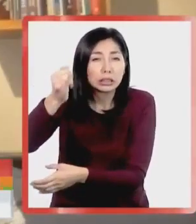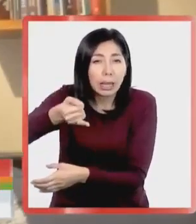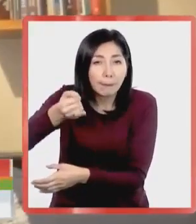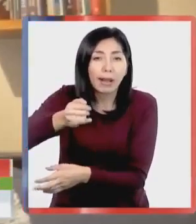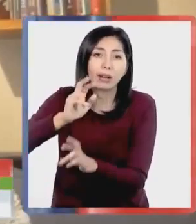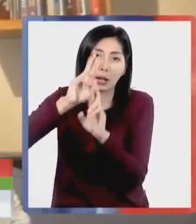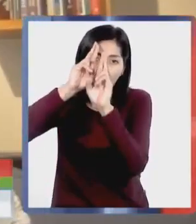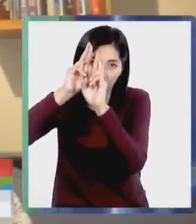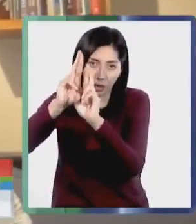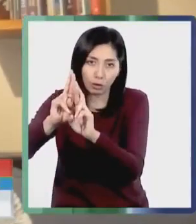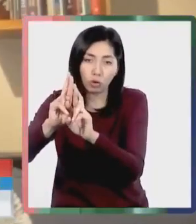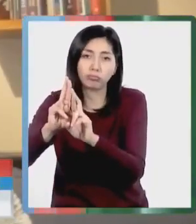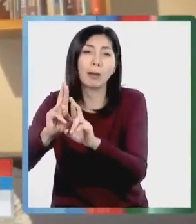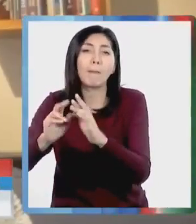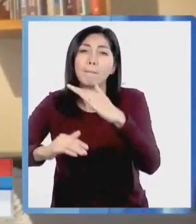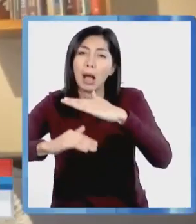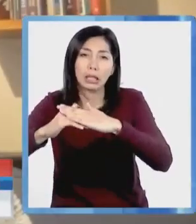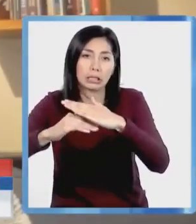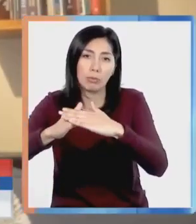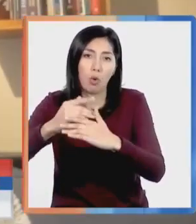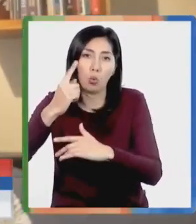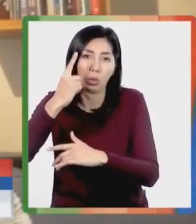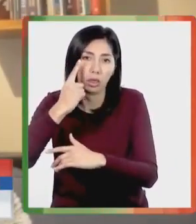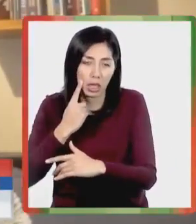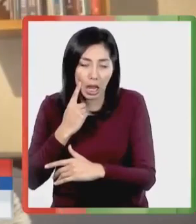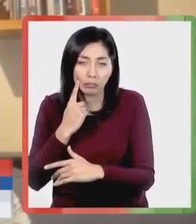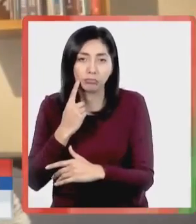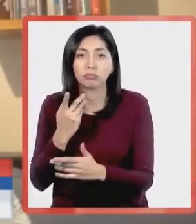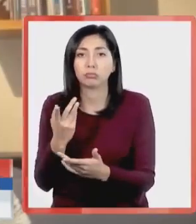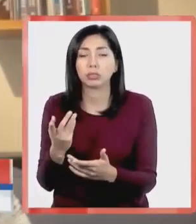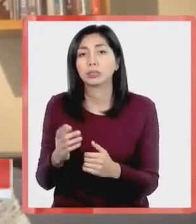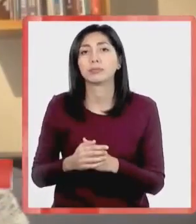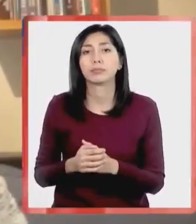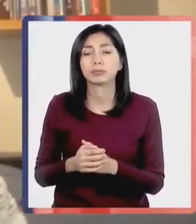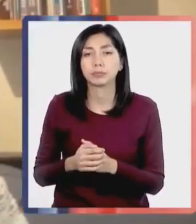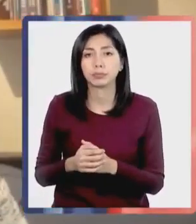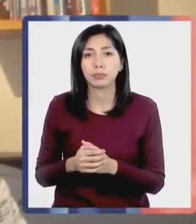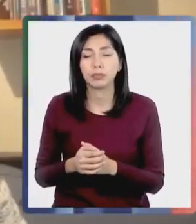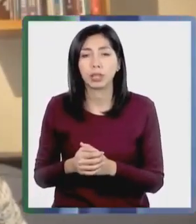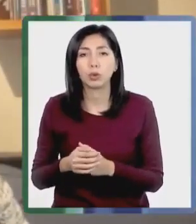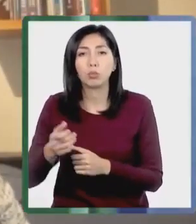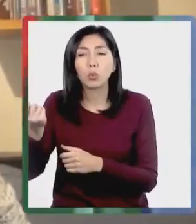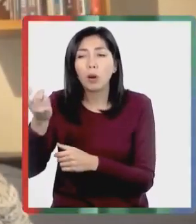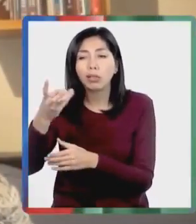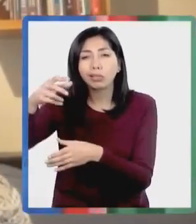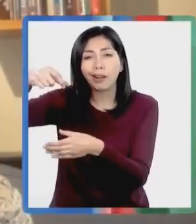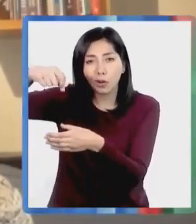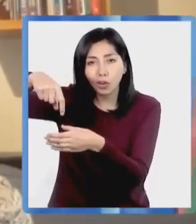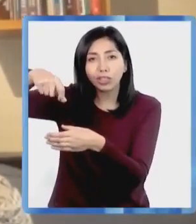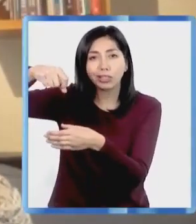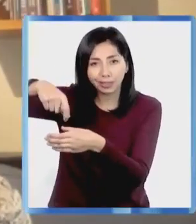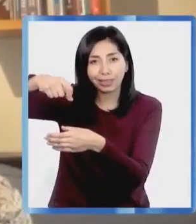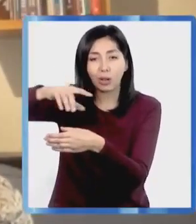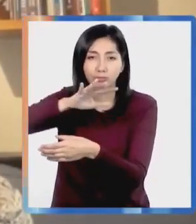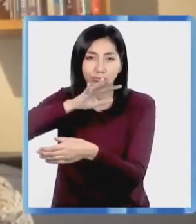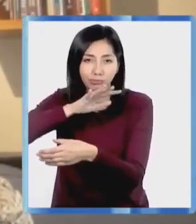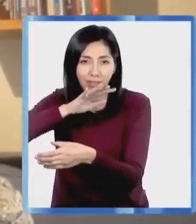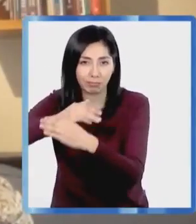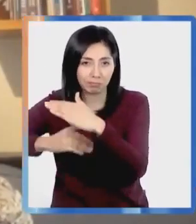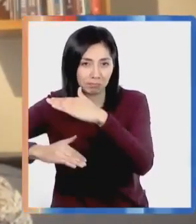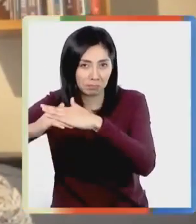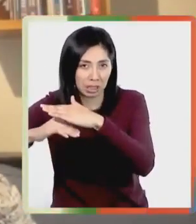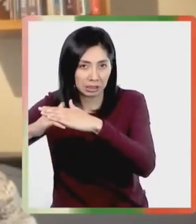respetando la ingesta diaria admisible, ¿ya? Que es la cantidad que está permitida de uso de